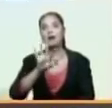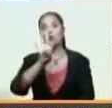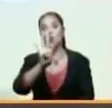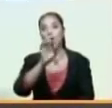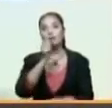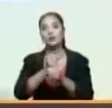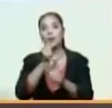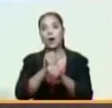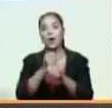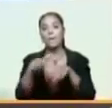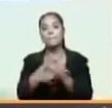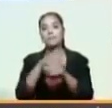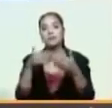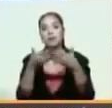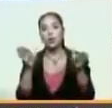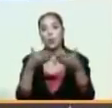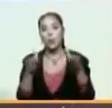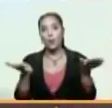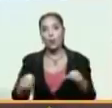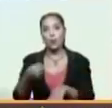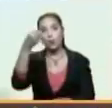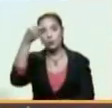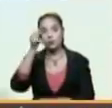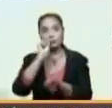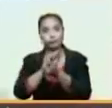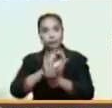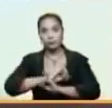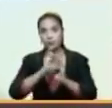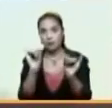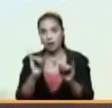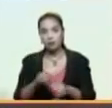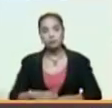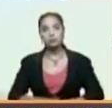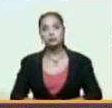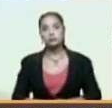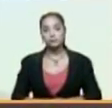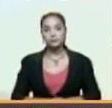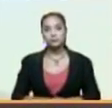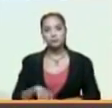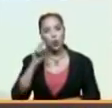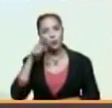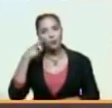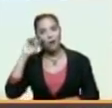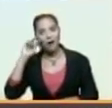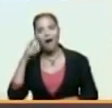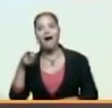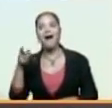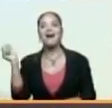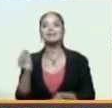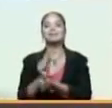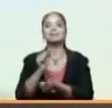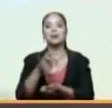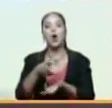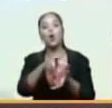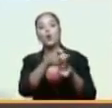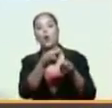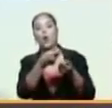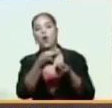funcionarios del Ministerio Público aprehendidos en flagrancia, cobrando